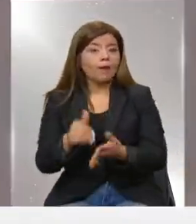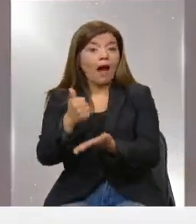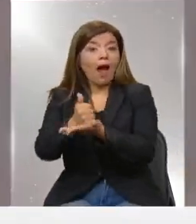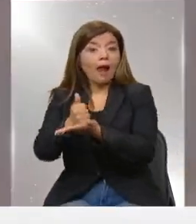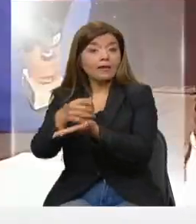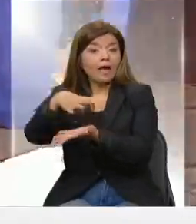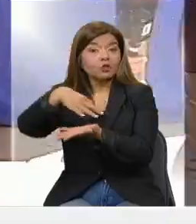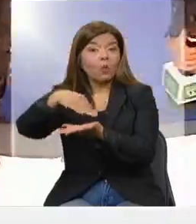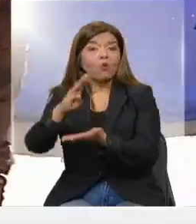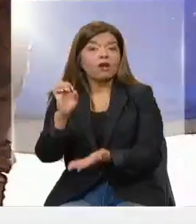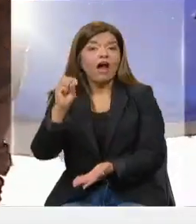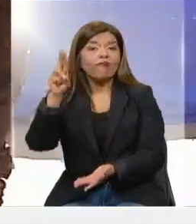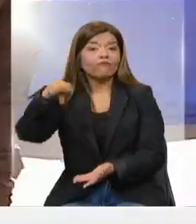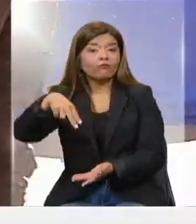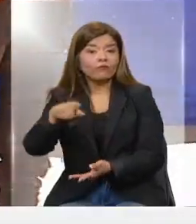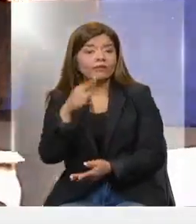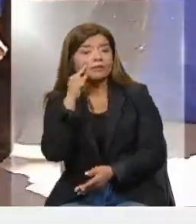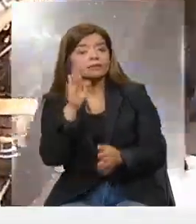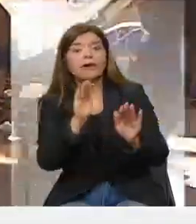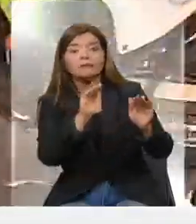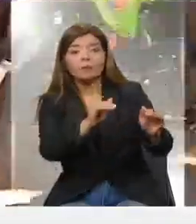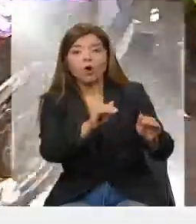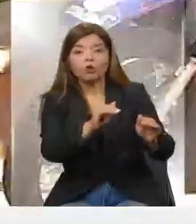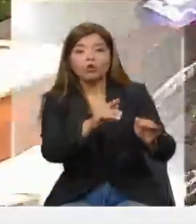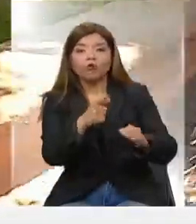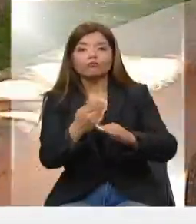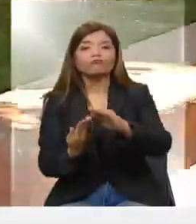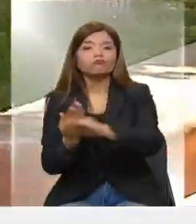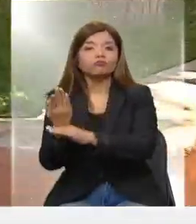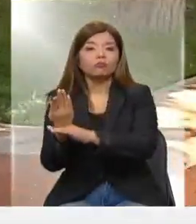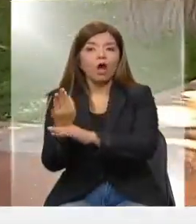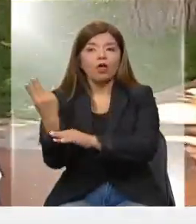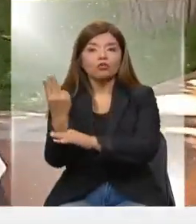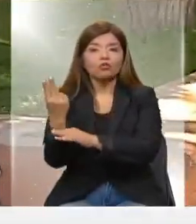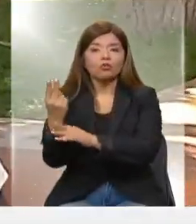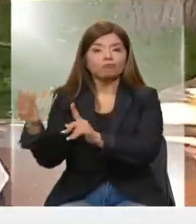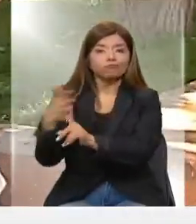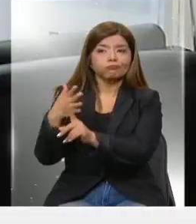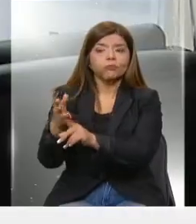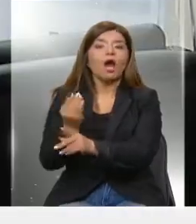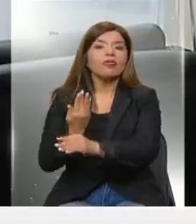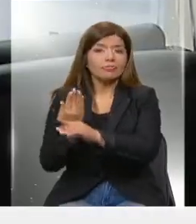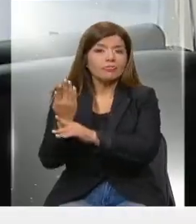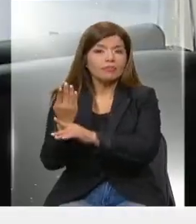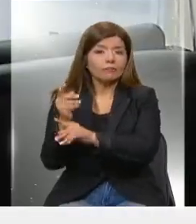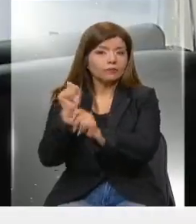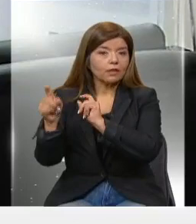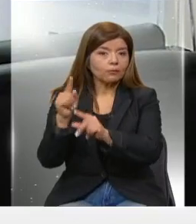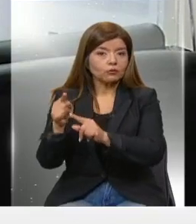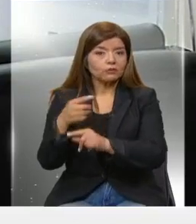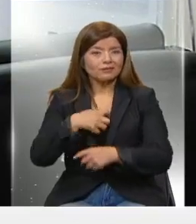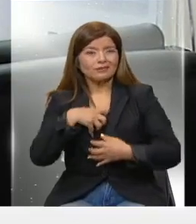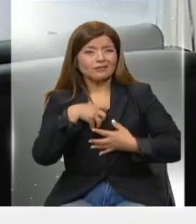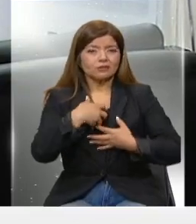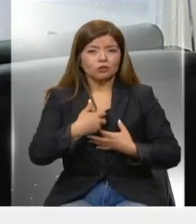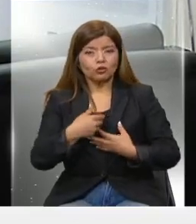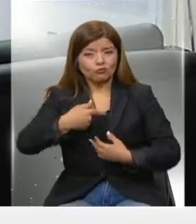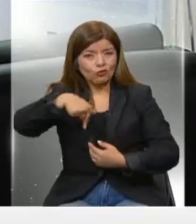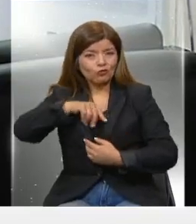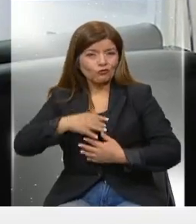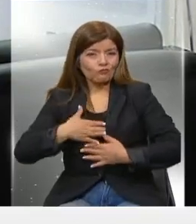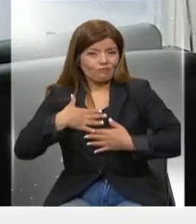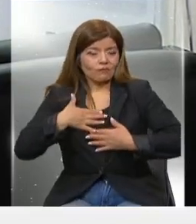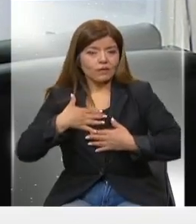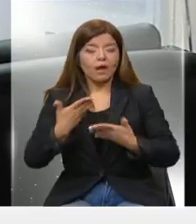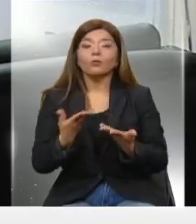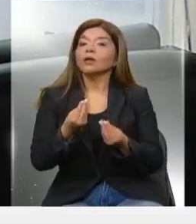Buin respaldó el accionar de los fiscalizadores y anunció querella contra ambos presuntos agresores. Es una molestia tremenda que sentimos nosotros, ya que